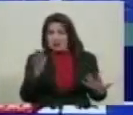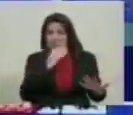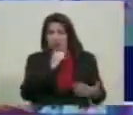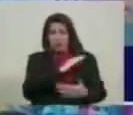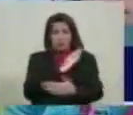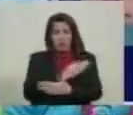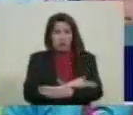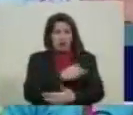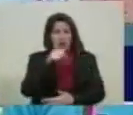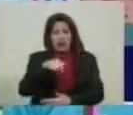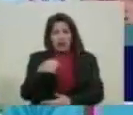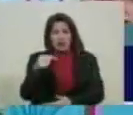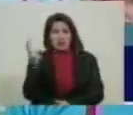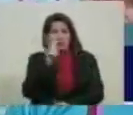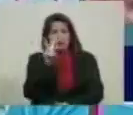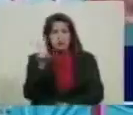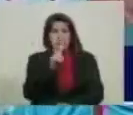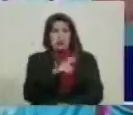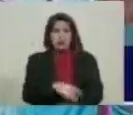Venezuela.